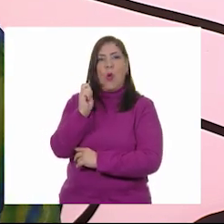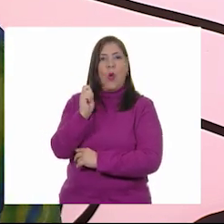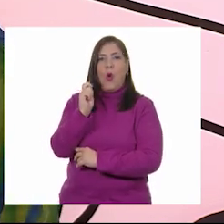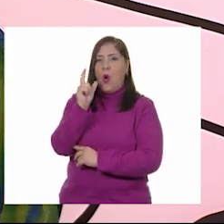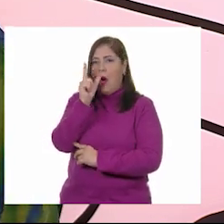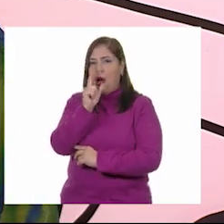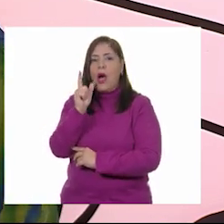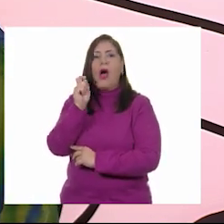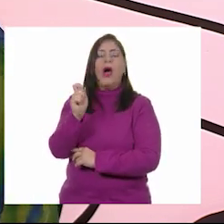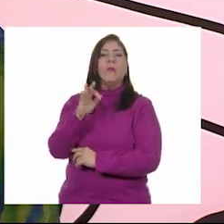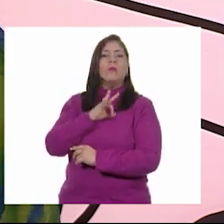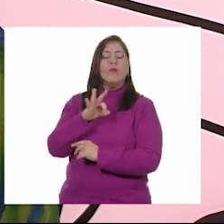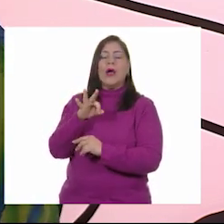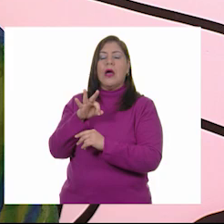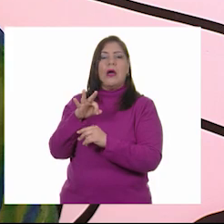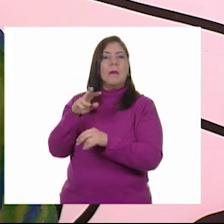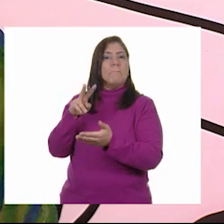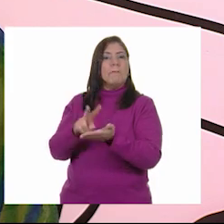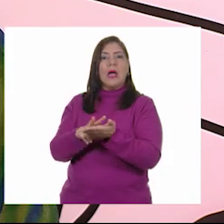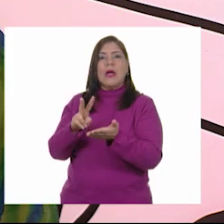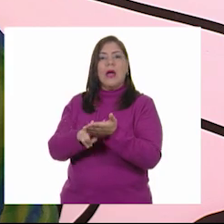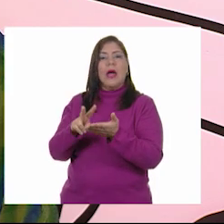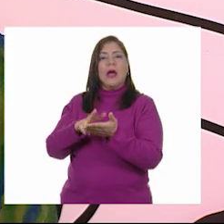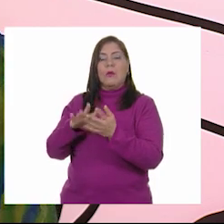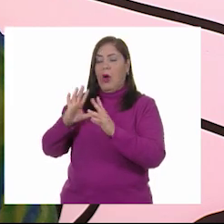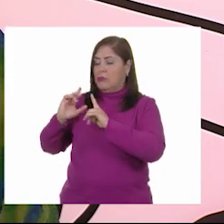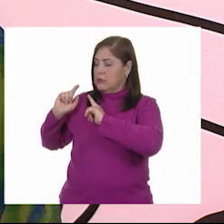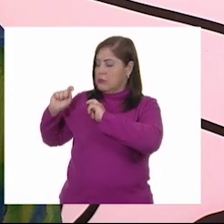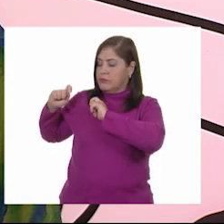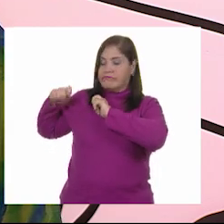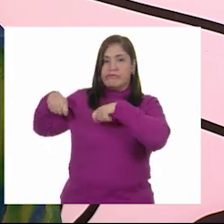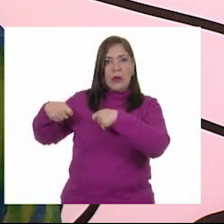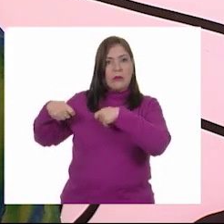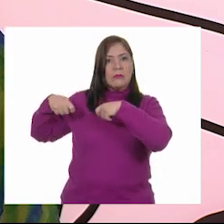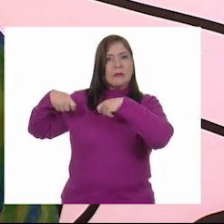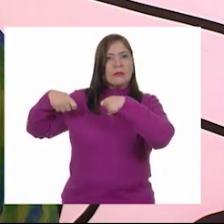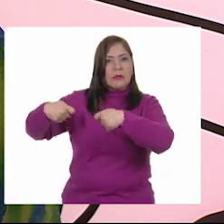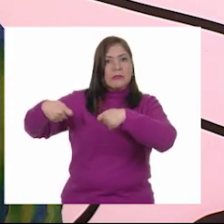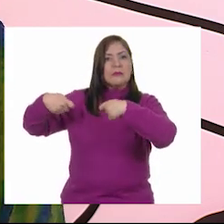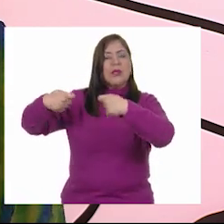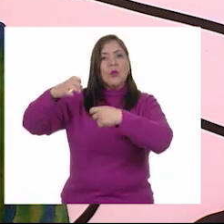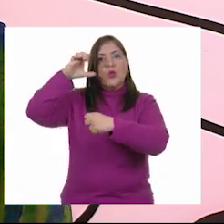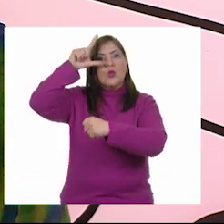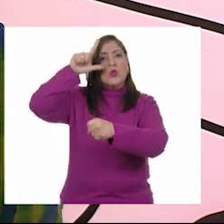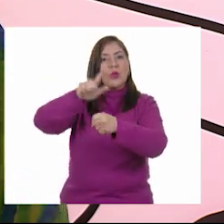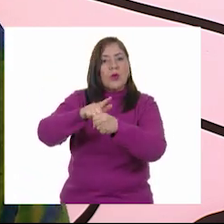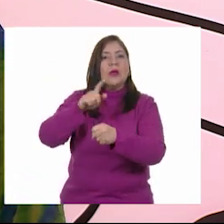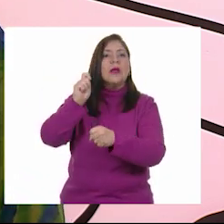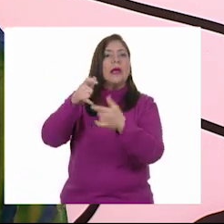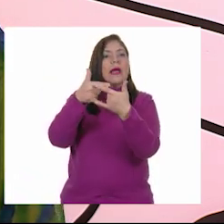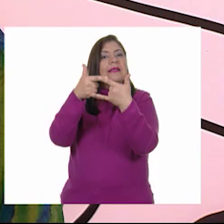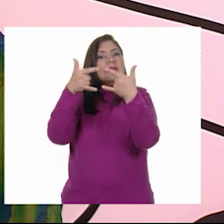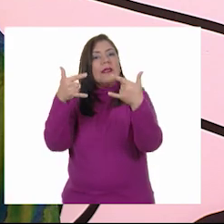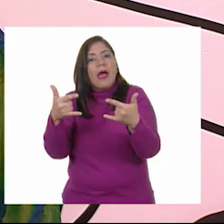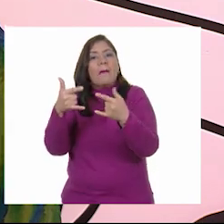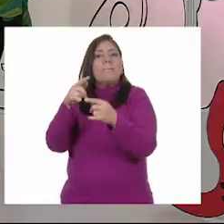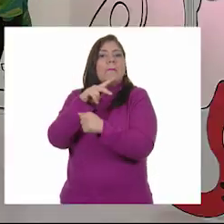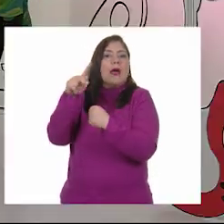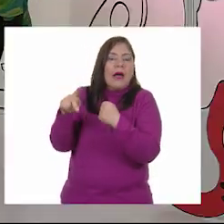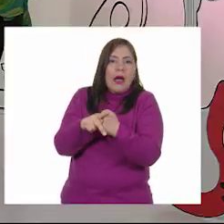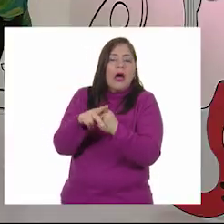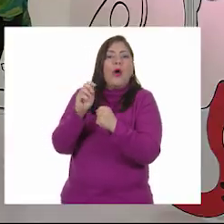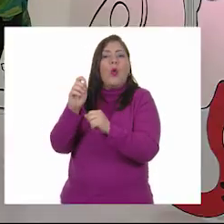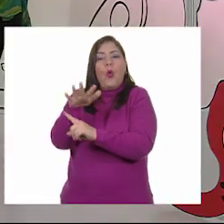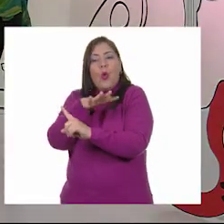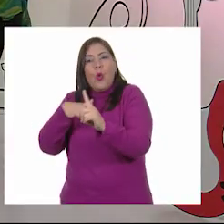que lleva toda la historia de lo que se ha visto, de lo que nos hemos contado y platicado a